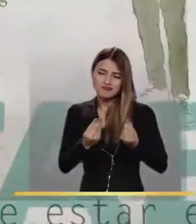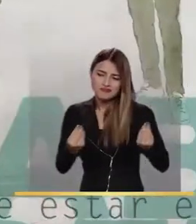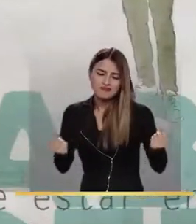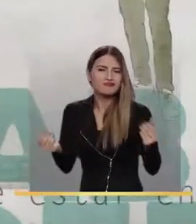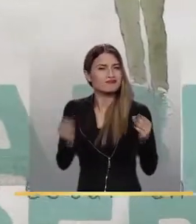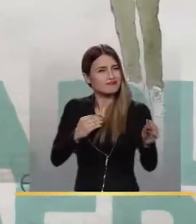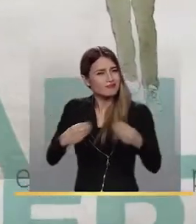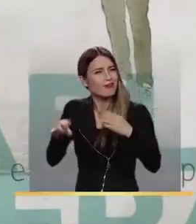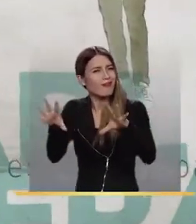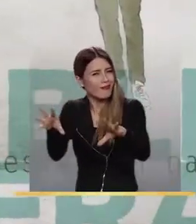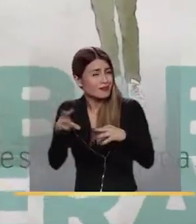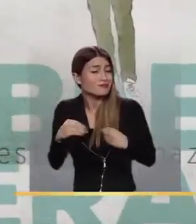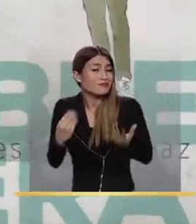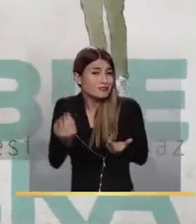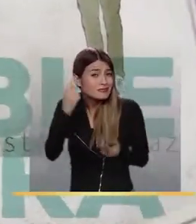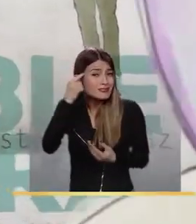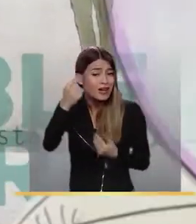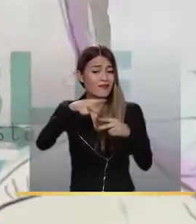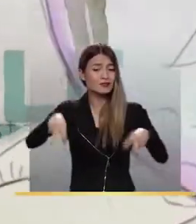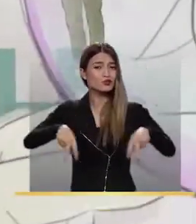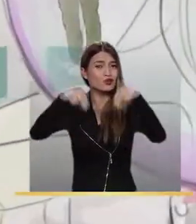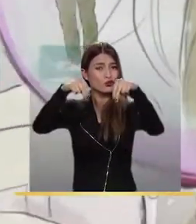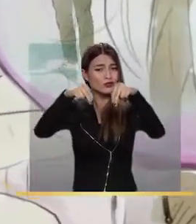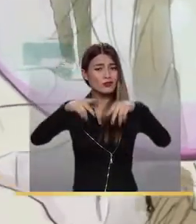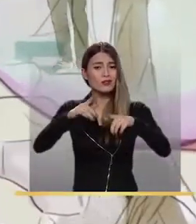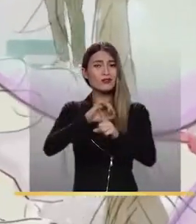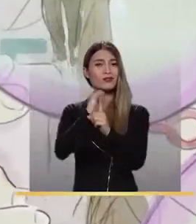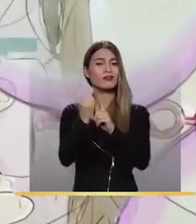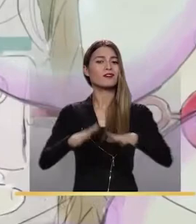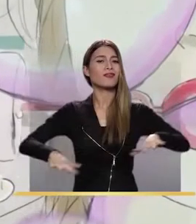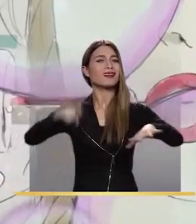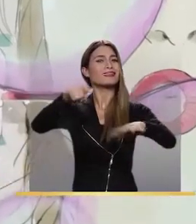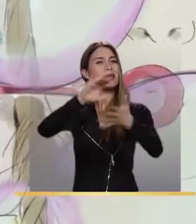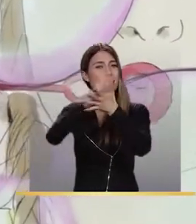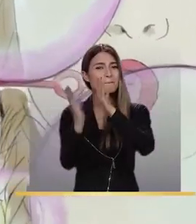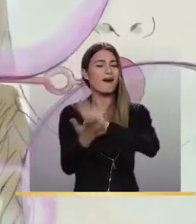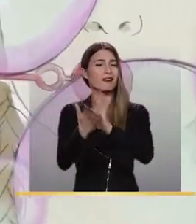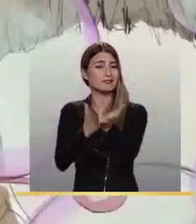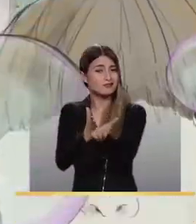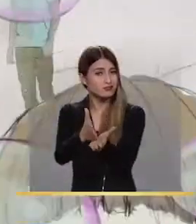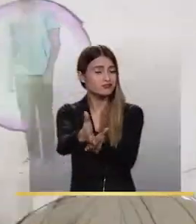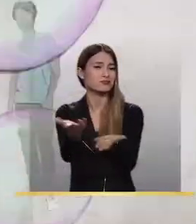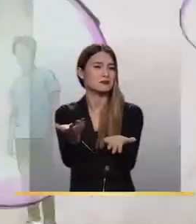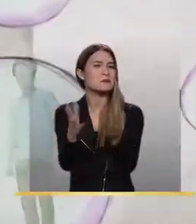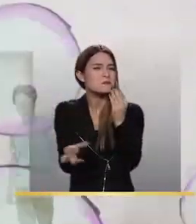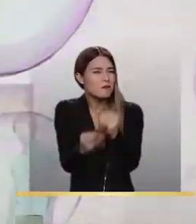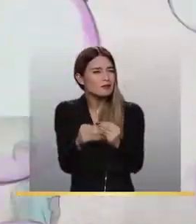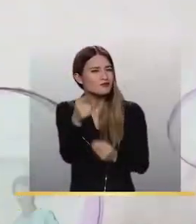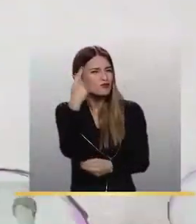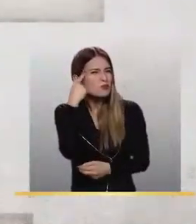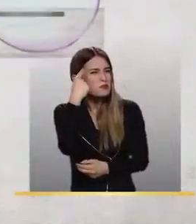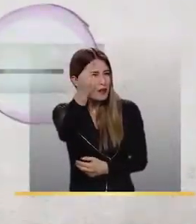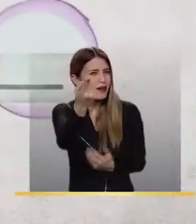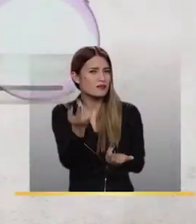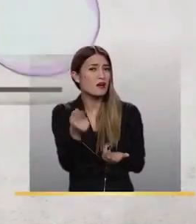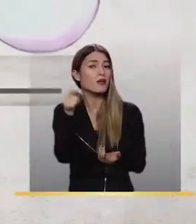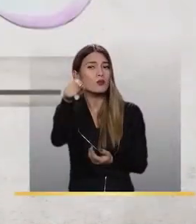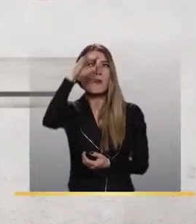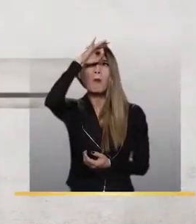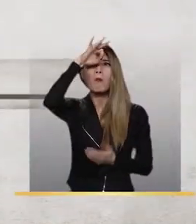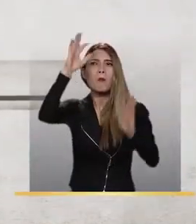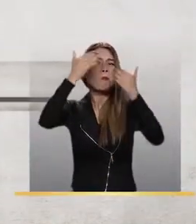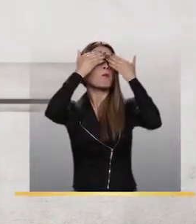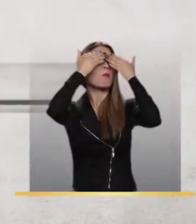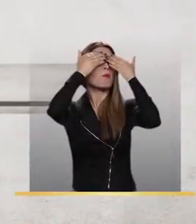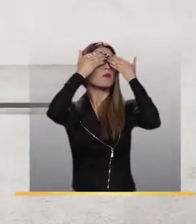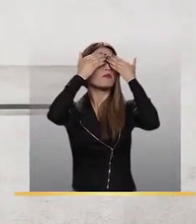tal si comprendemos que nuestra sociedad merece estar en paz y que ésta sea estable y duradera? Y por último, ¿qué tal si abrimos los